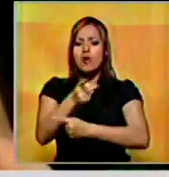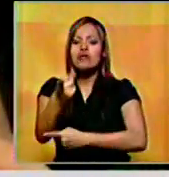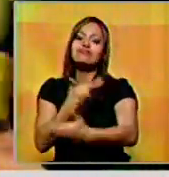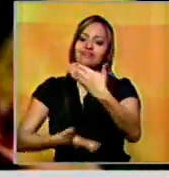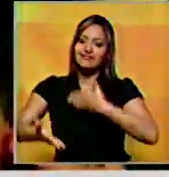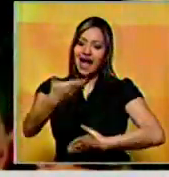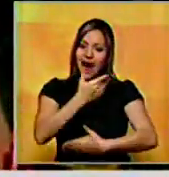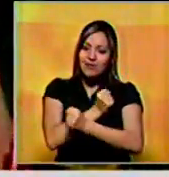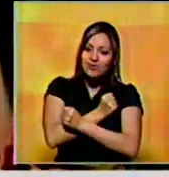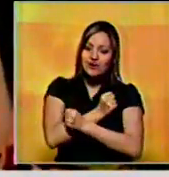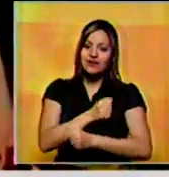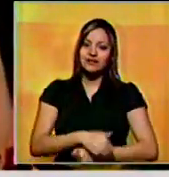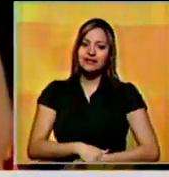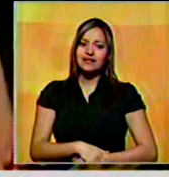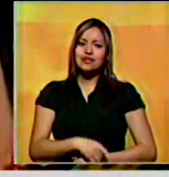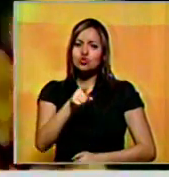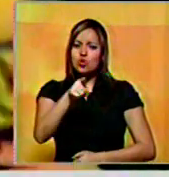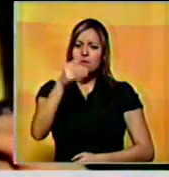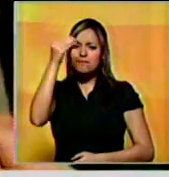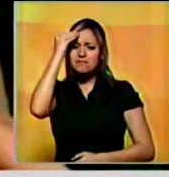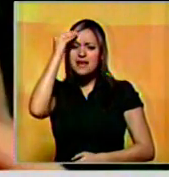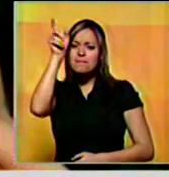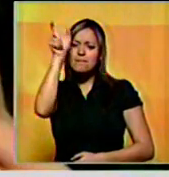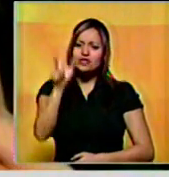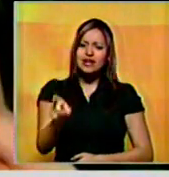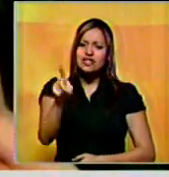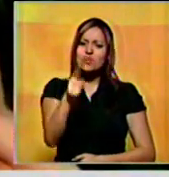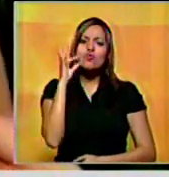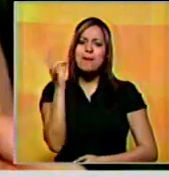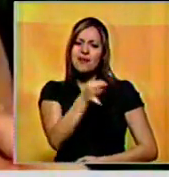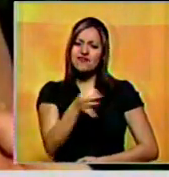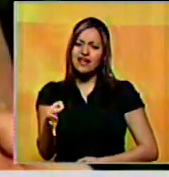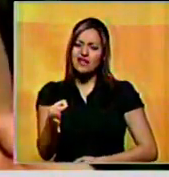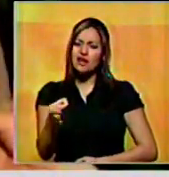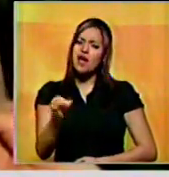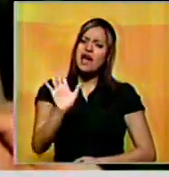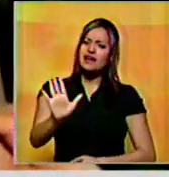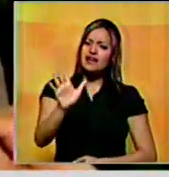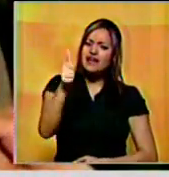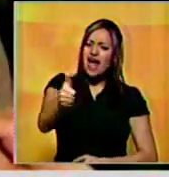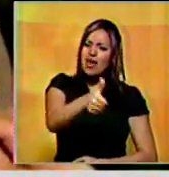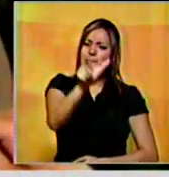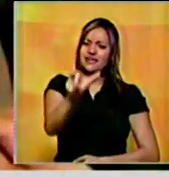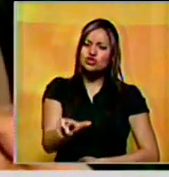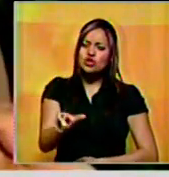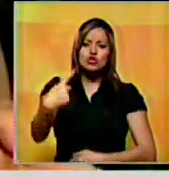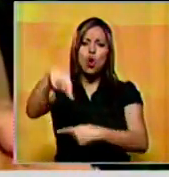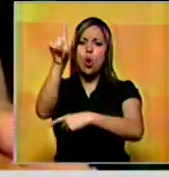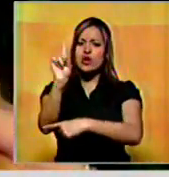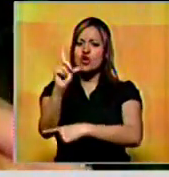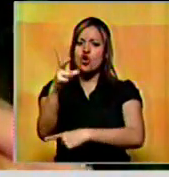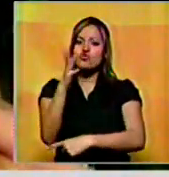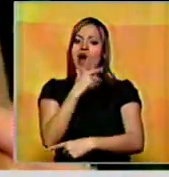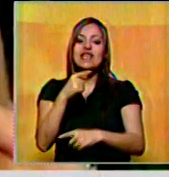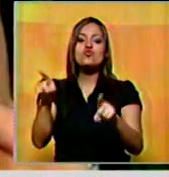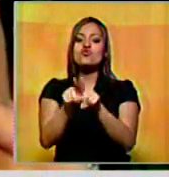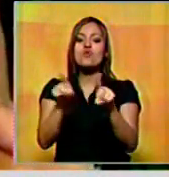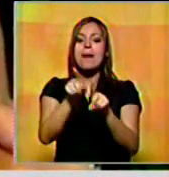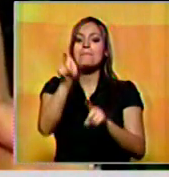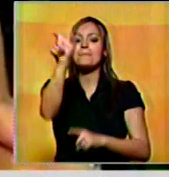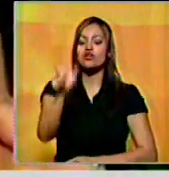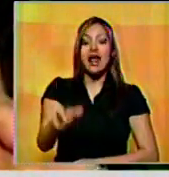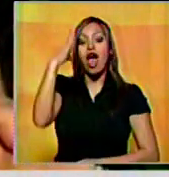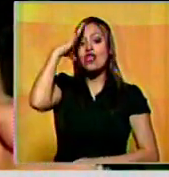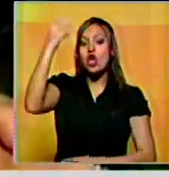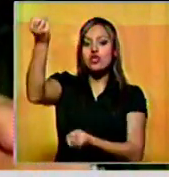el afecto. Mónica, ¿cree que existe la mujer perfecta? Yo creo que cada persona es único e irrepetible y que Dios nos ha